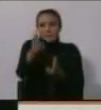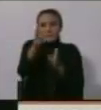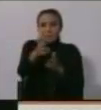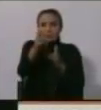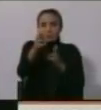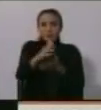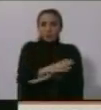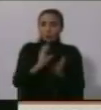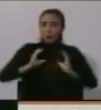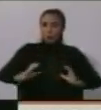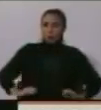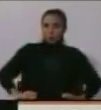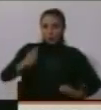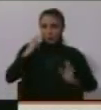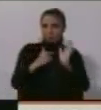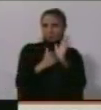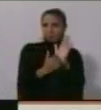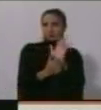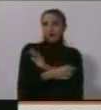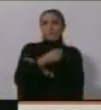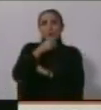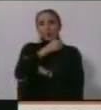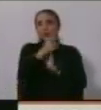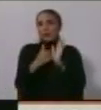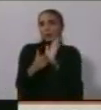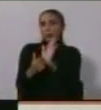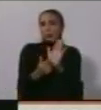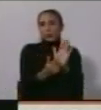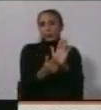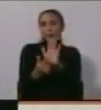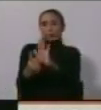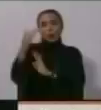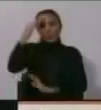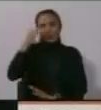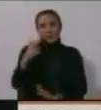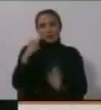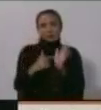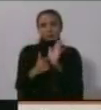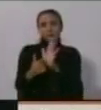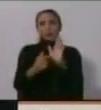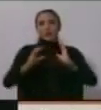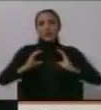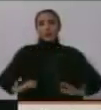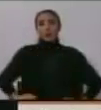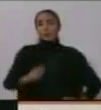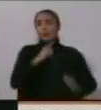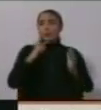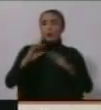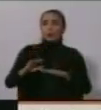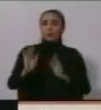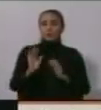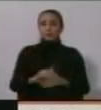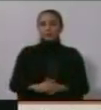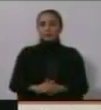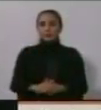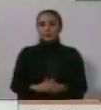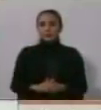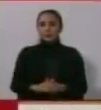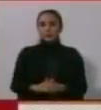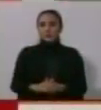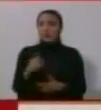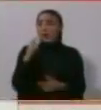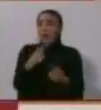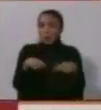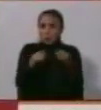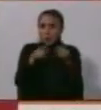su cuerpo fue exhibido a periodistas, pobladores y militares. Así actuaban. Esa receta la aplicaron aquí en